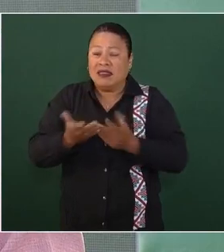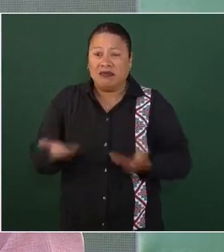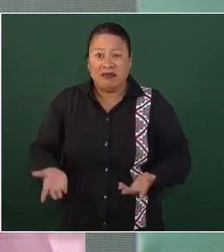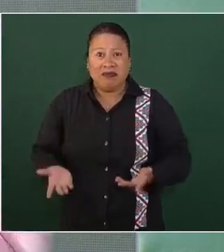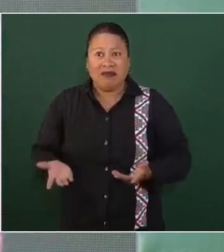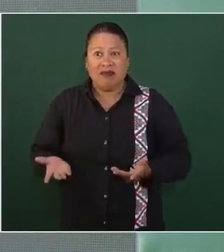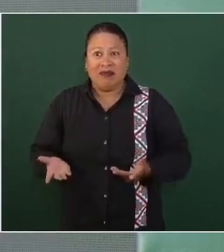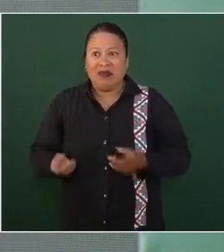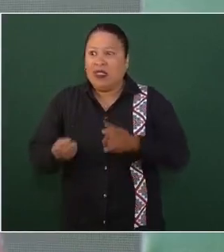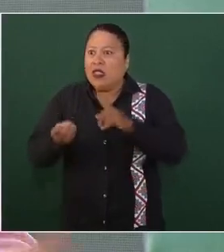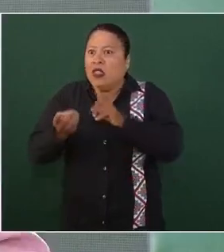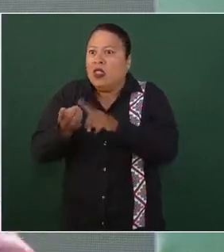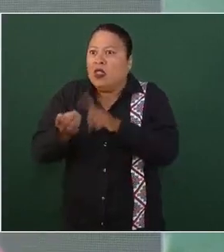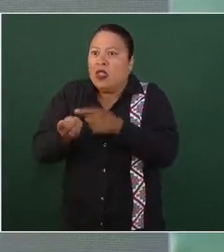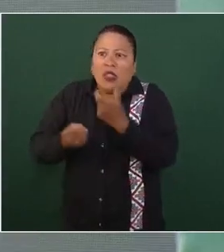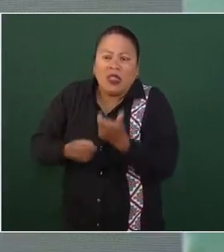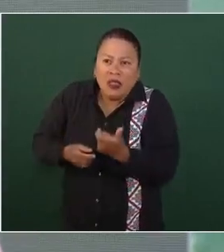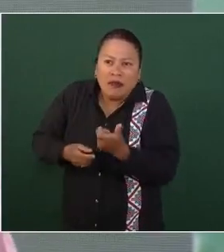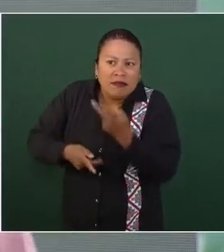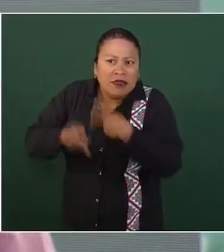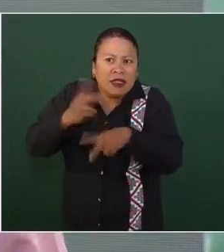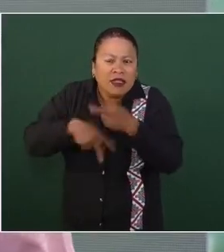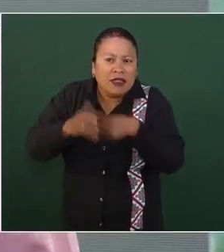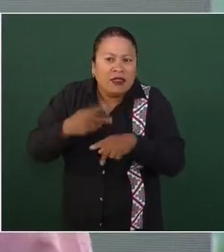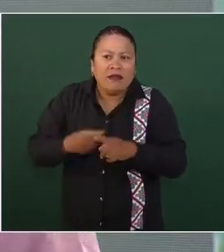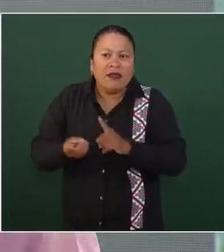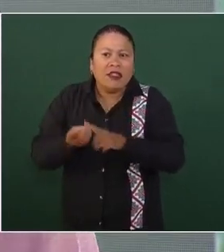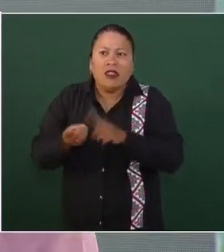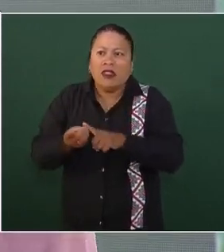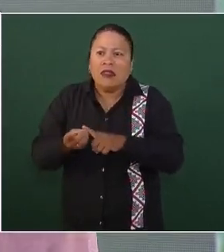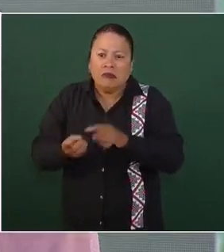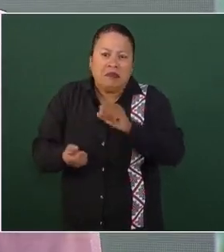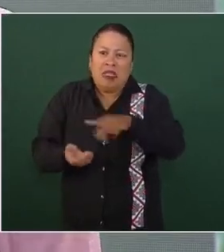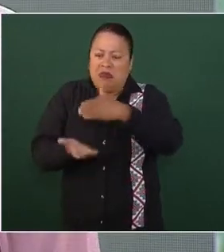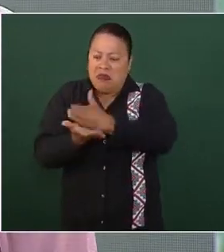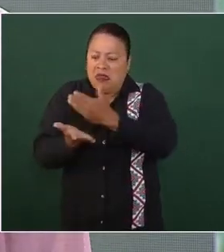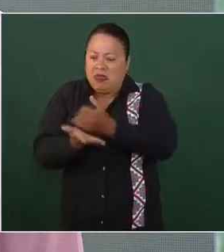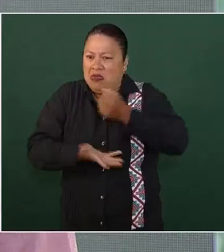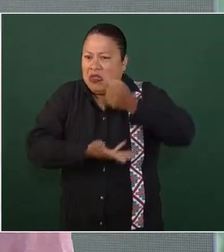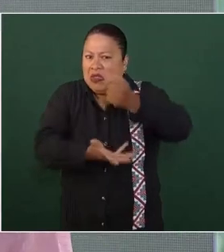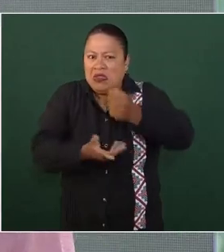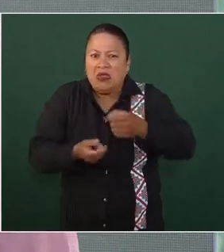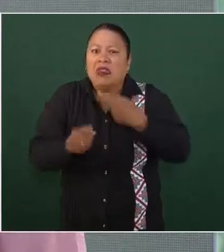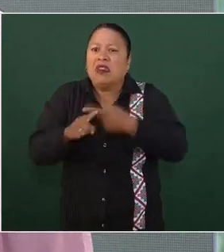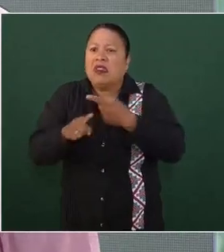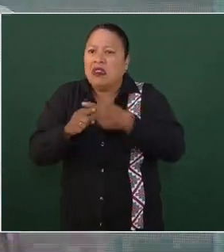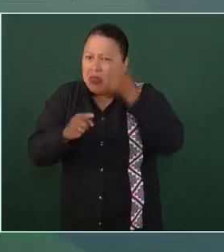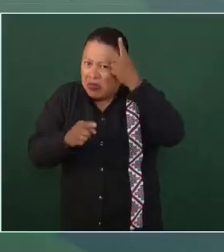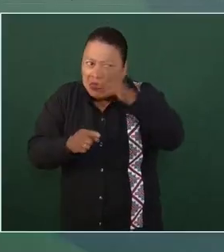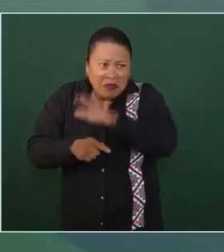y de dónde es el dinero pues el presupuesto público es dinero del pueblo